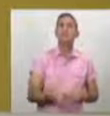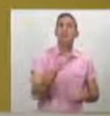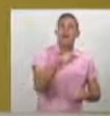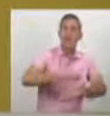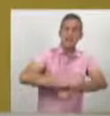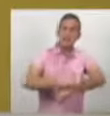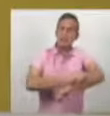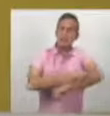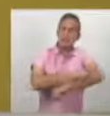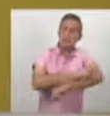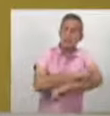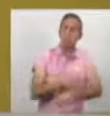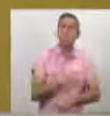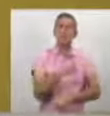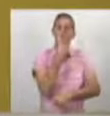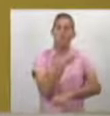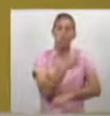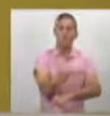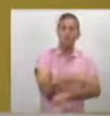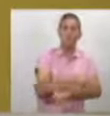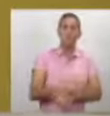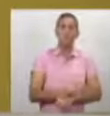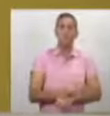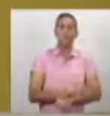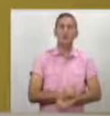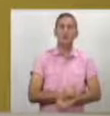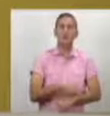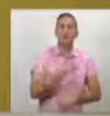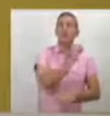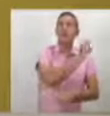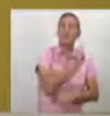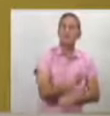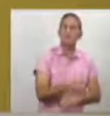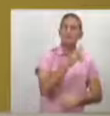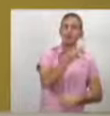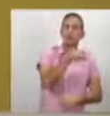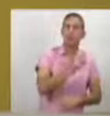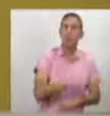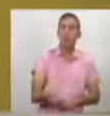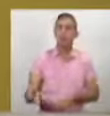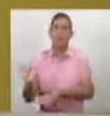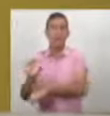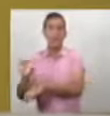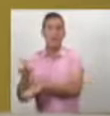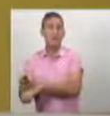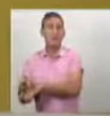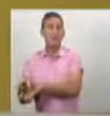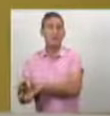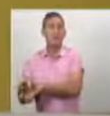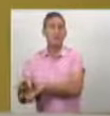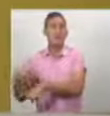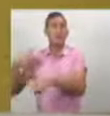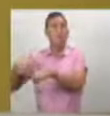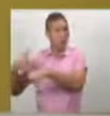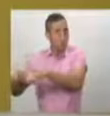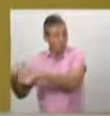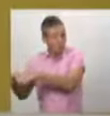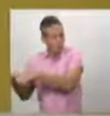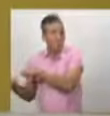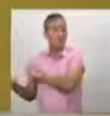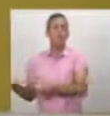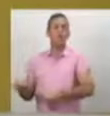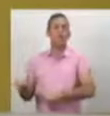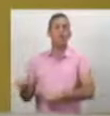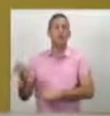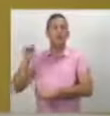bacterias donde encontramos las células procariotas, y las eucariotas, bueno, en el resto de los reinos. Estamos hablando